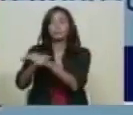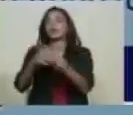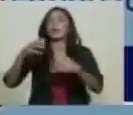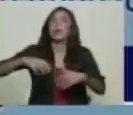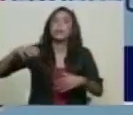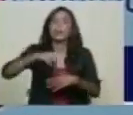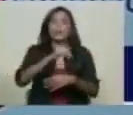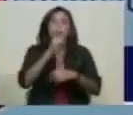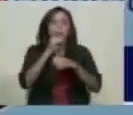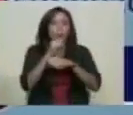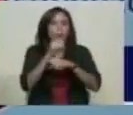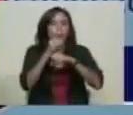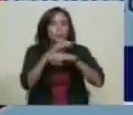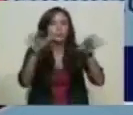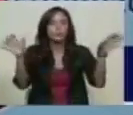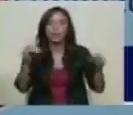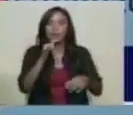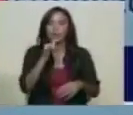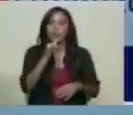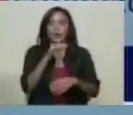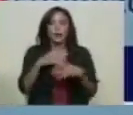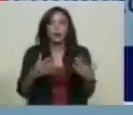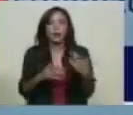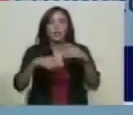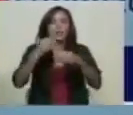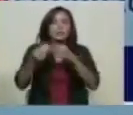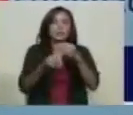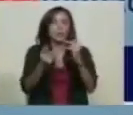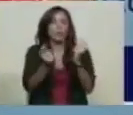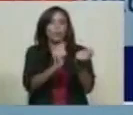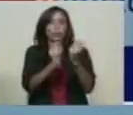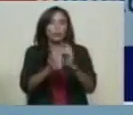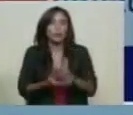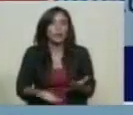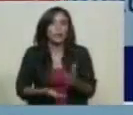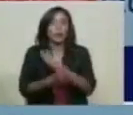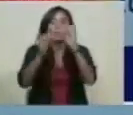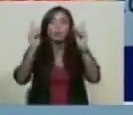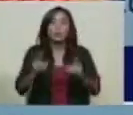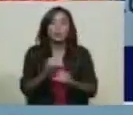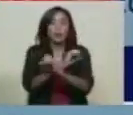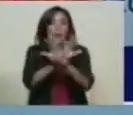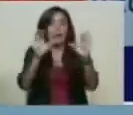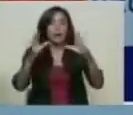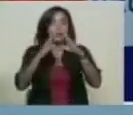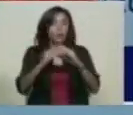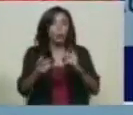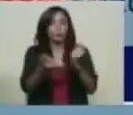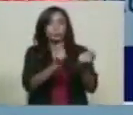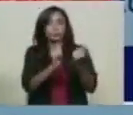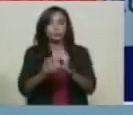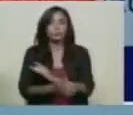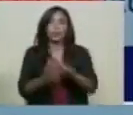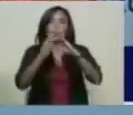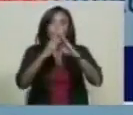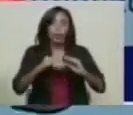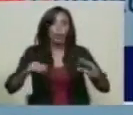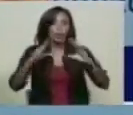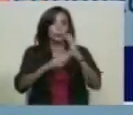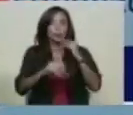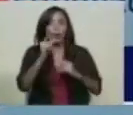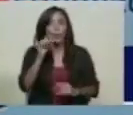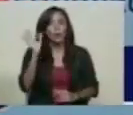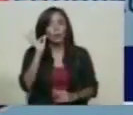gente, a decirle a nuestra gente qué fue lo que se discutió, las decisiones que se estén tomando, de manera que todos y cada uno